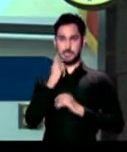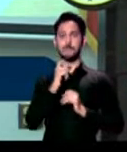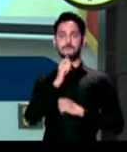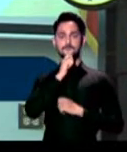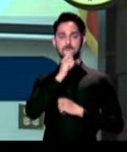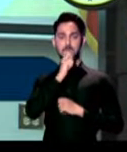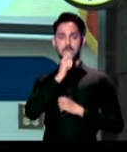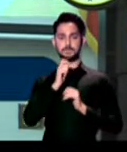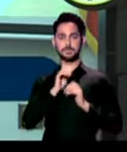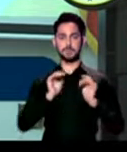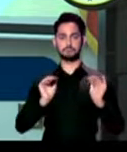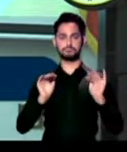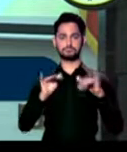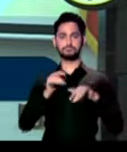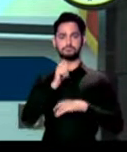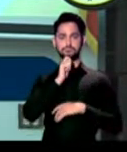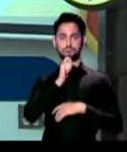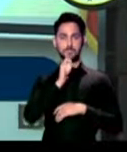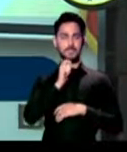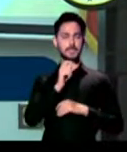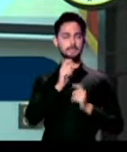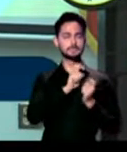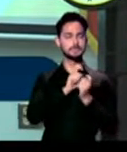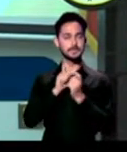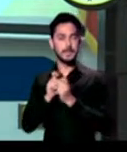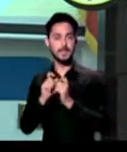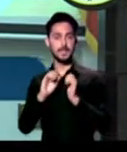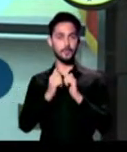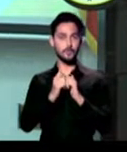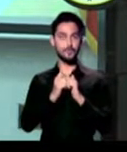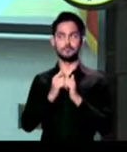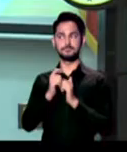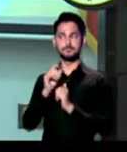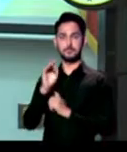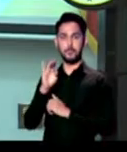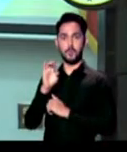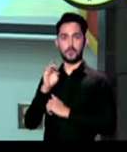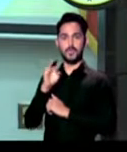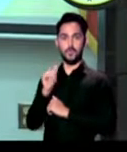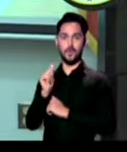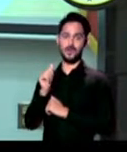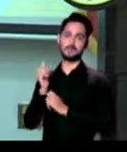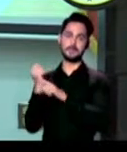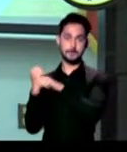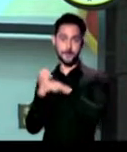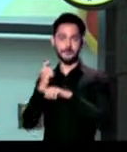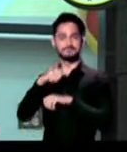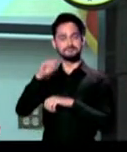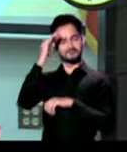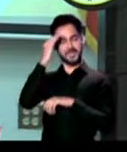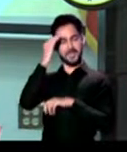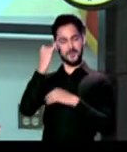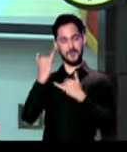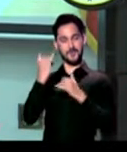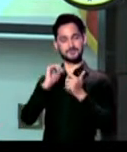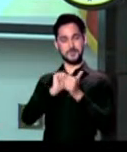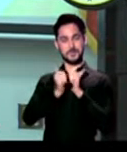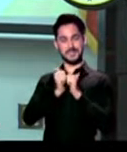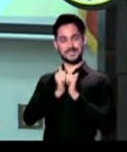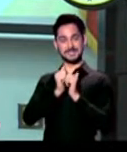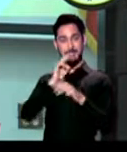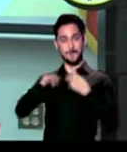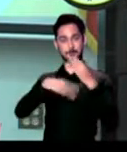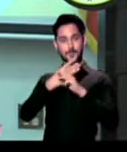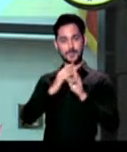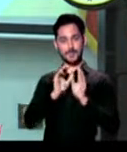prensa para dar los detalles de lo que será la bienvenida a nuestra novena boricua, que como saben hoy juegan por el campeonato en el Clásico Mundial de Béisbol